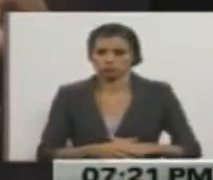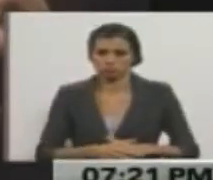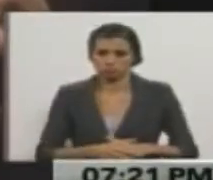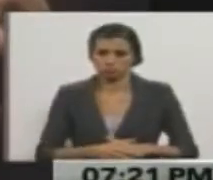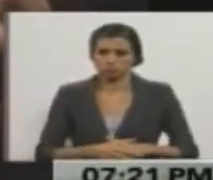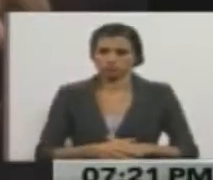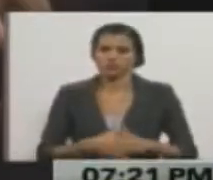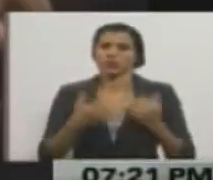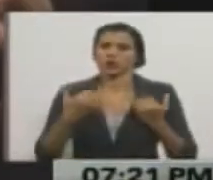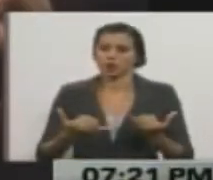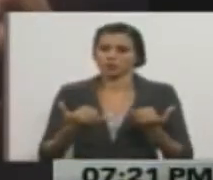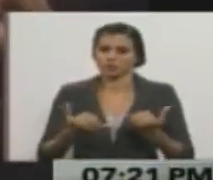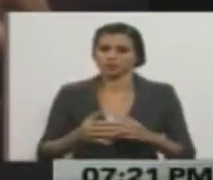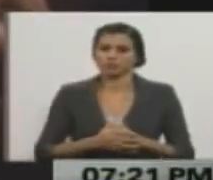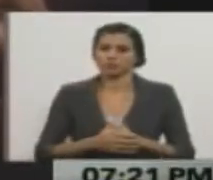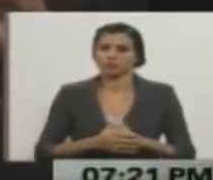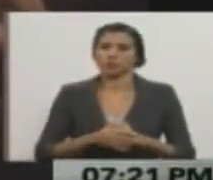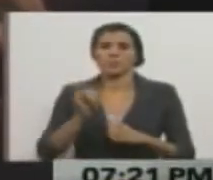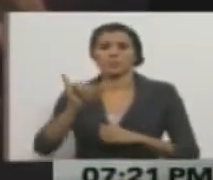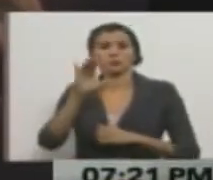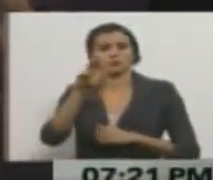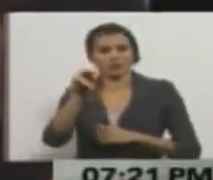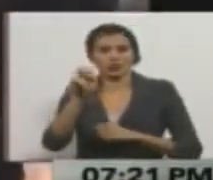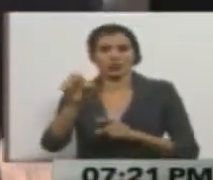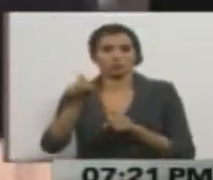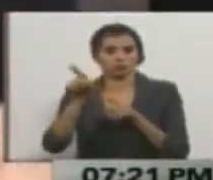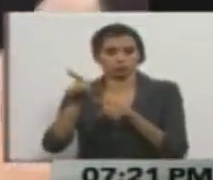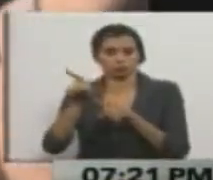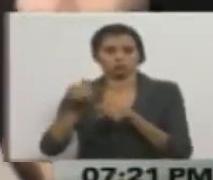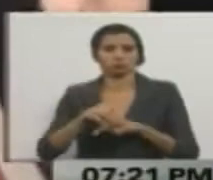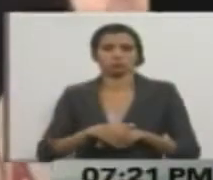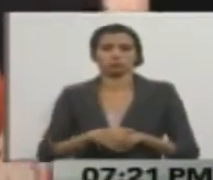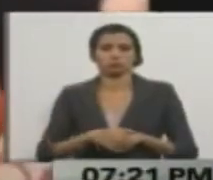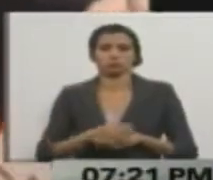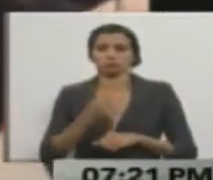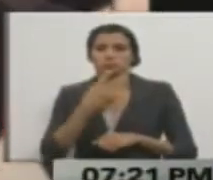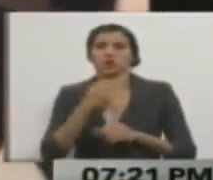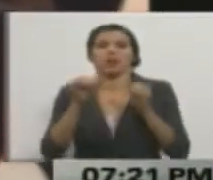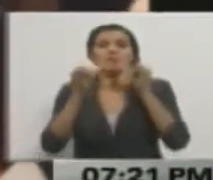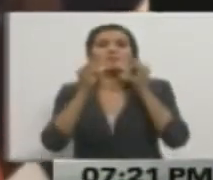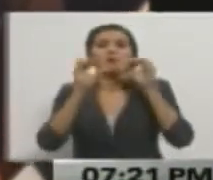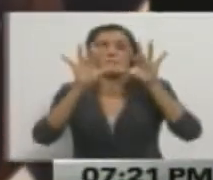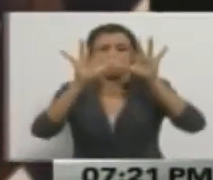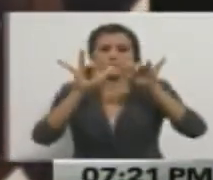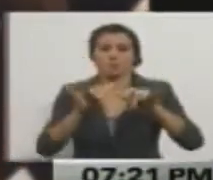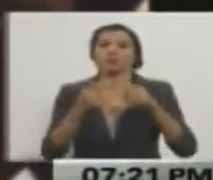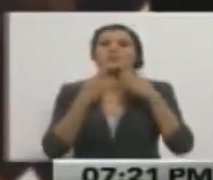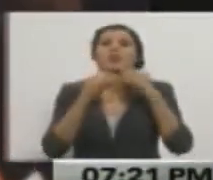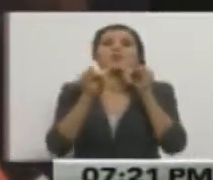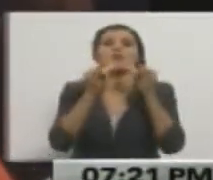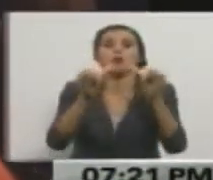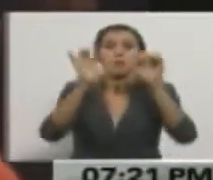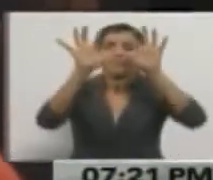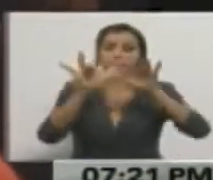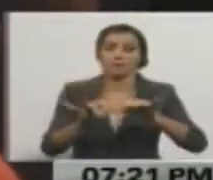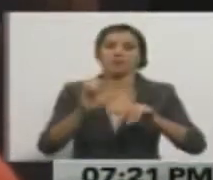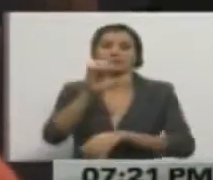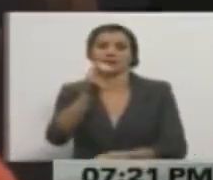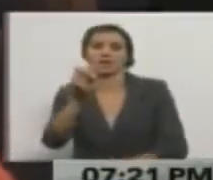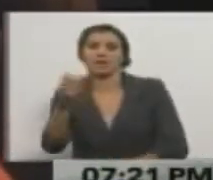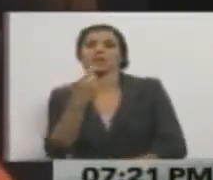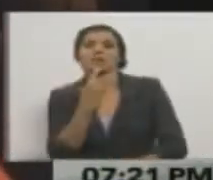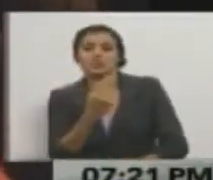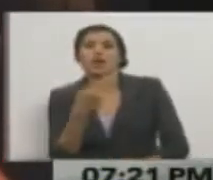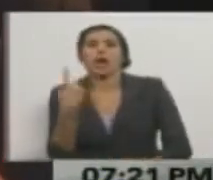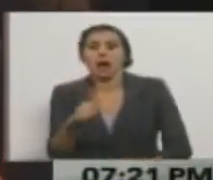bien, es el mismo Consejo Nacional Electoral quien en su informe certifica la existencia